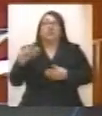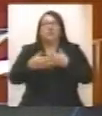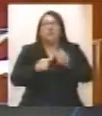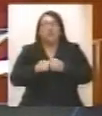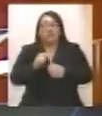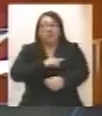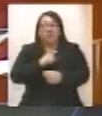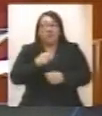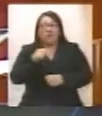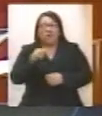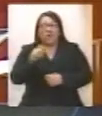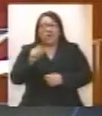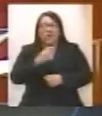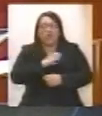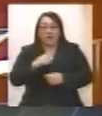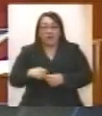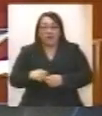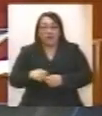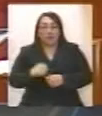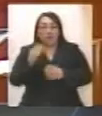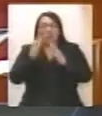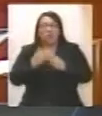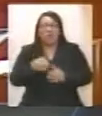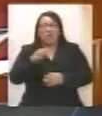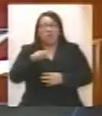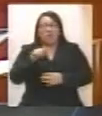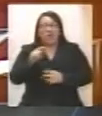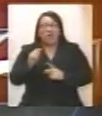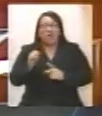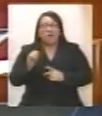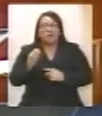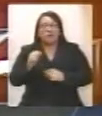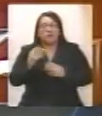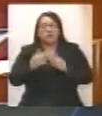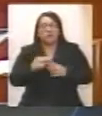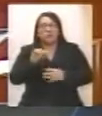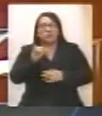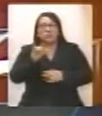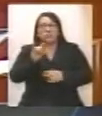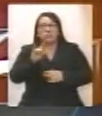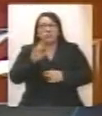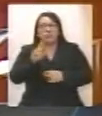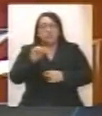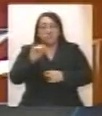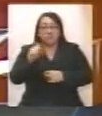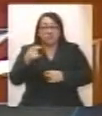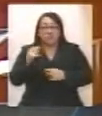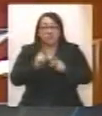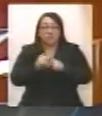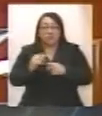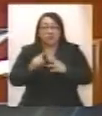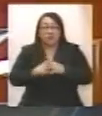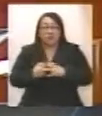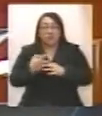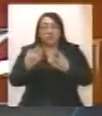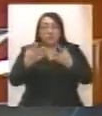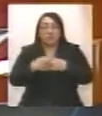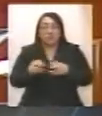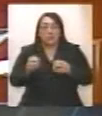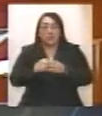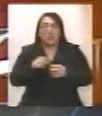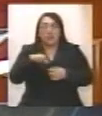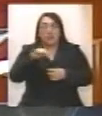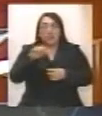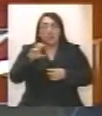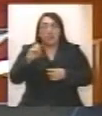en el muelle norte del Callao, el puerto de Paita y el puerto de Yurimaguas, además de la reciente concesión del puerto de